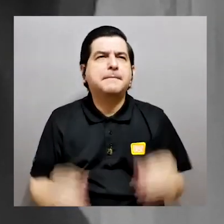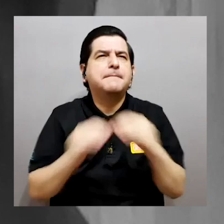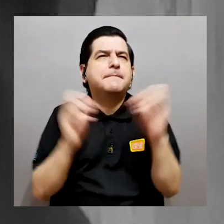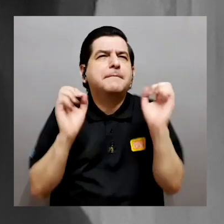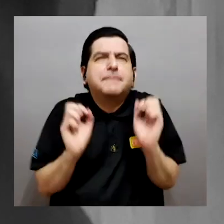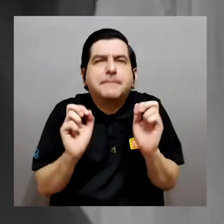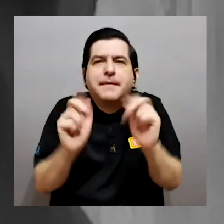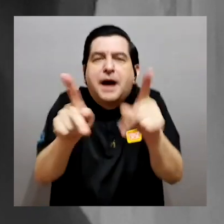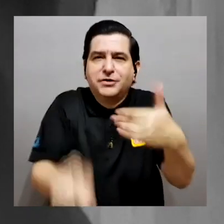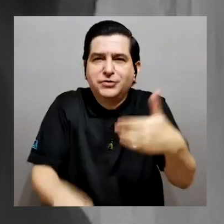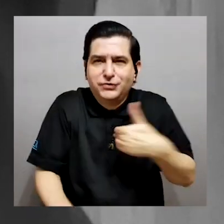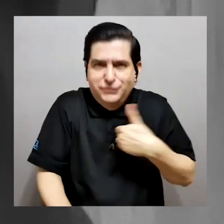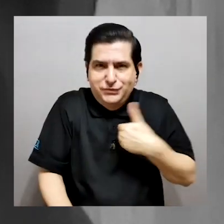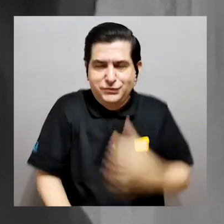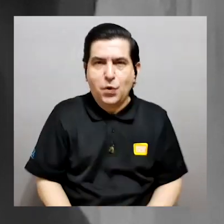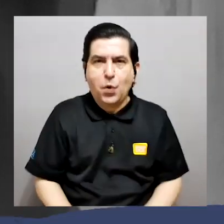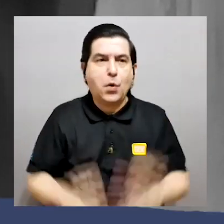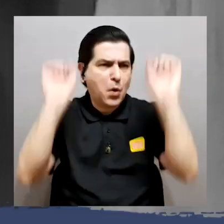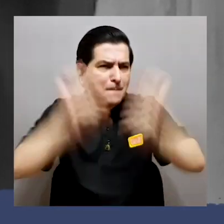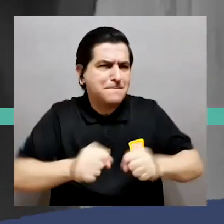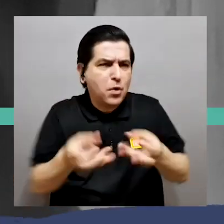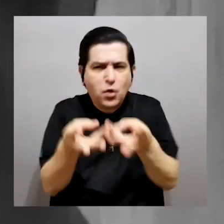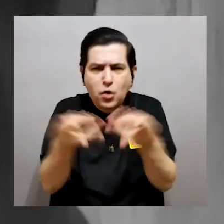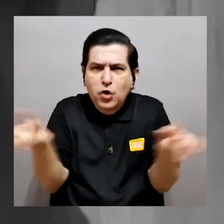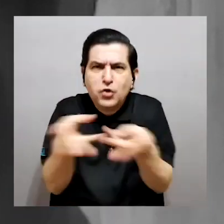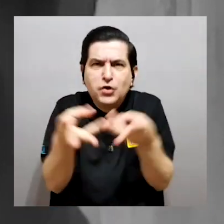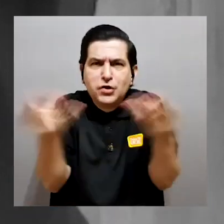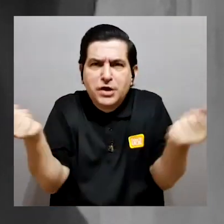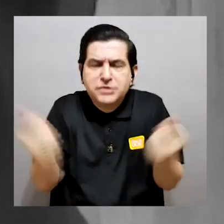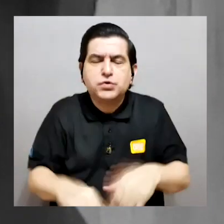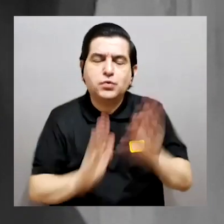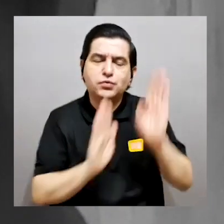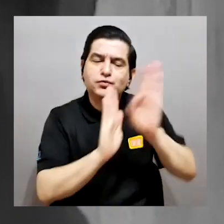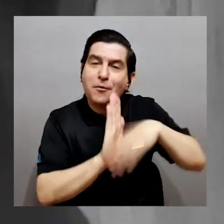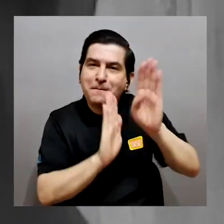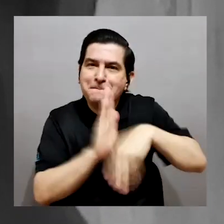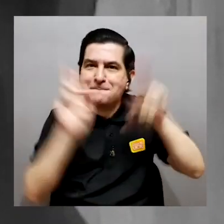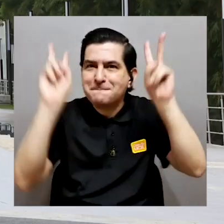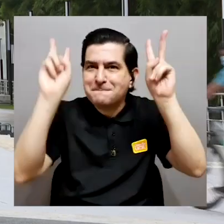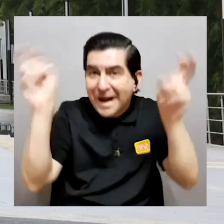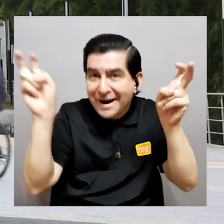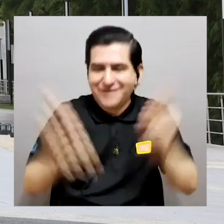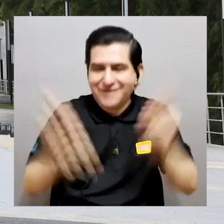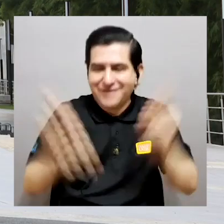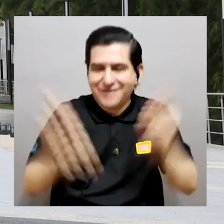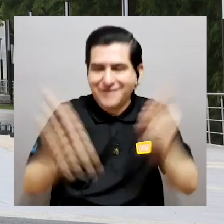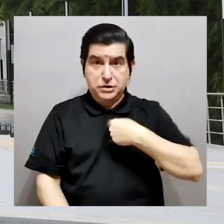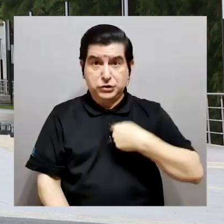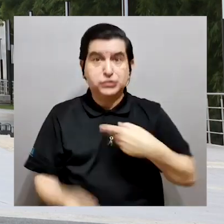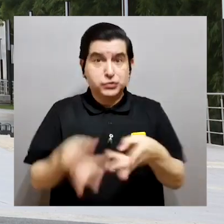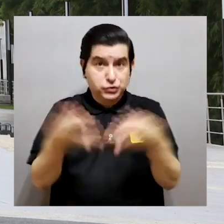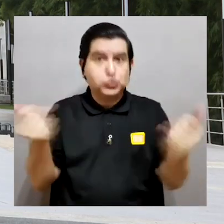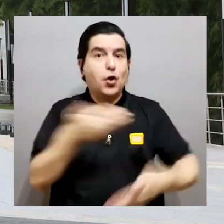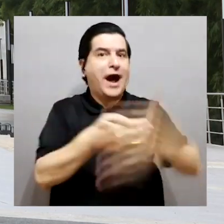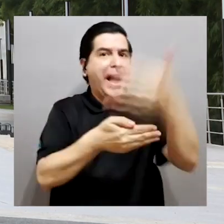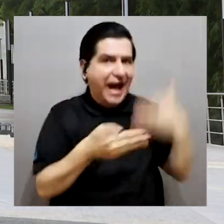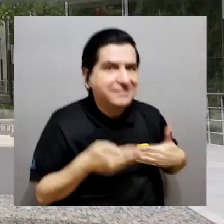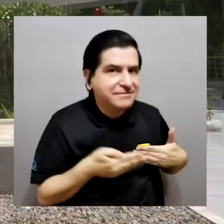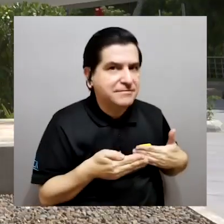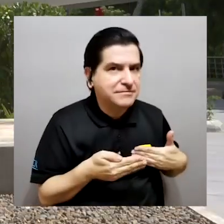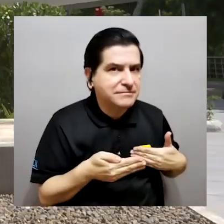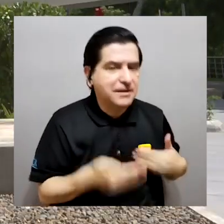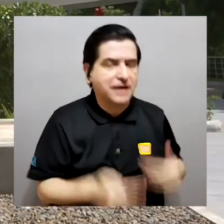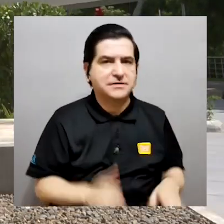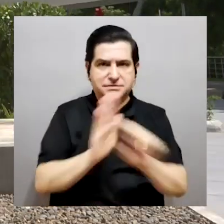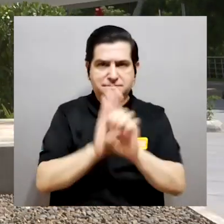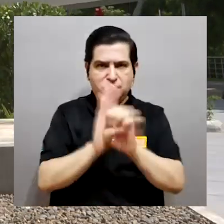más factible, ¿verdad?, que se hagan soluciones más baratas, ¿verdad? En la medida en que yo haga la solución antes,